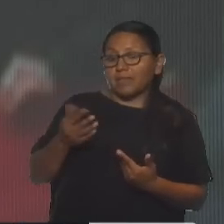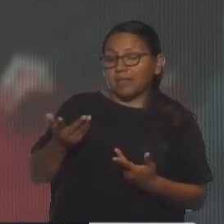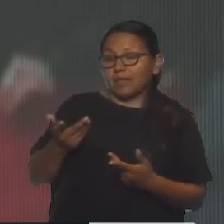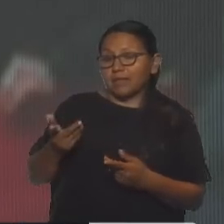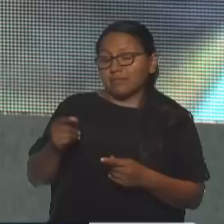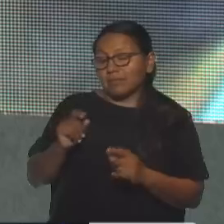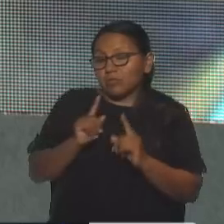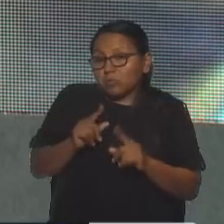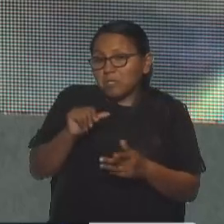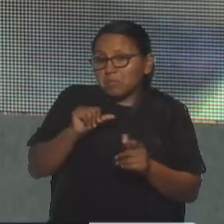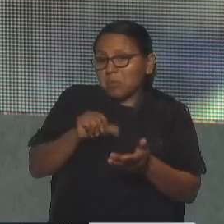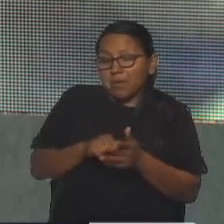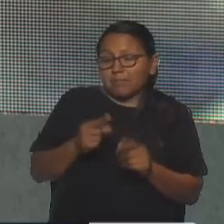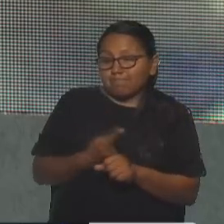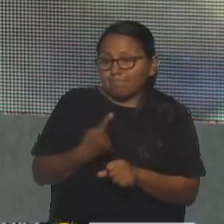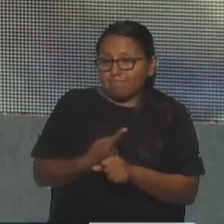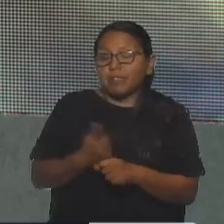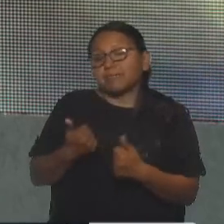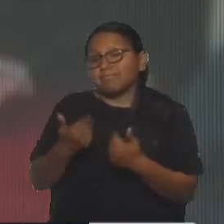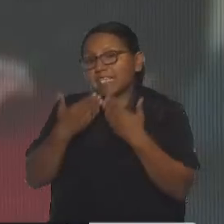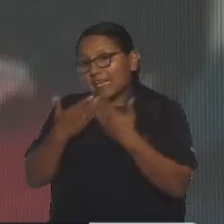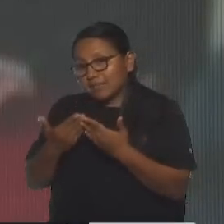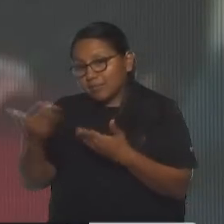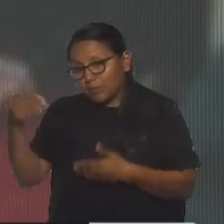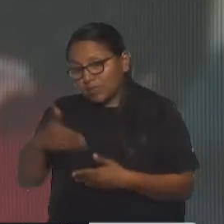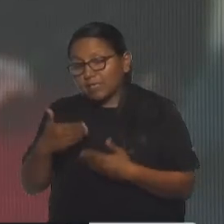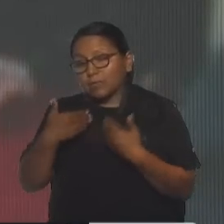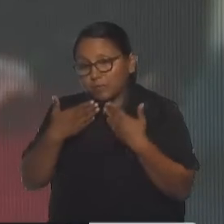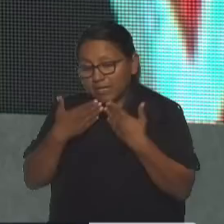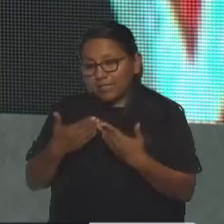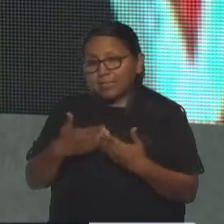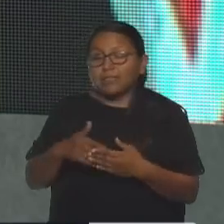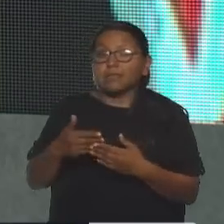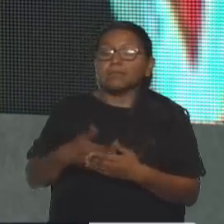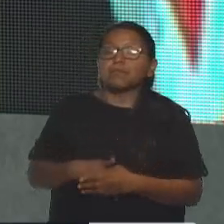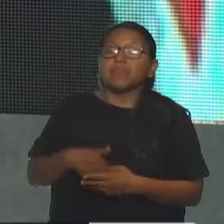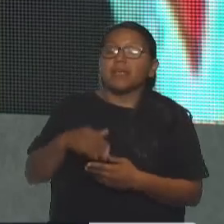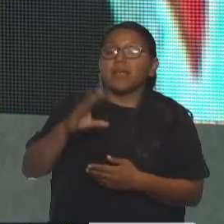su país. David, gracias por venir. Ha sido un placer. Muy bien, mucho gusto. Ha sido un placer dialogar con vos. David